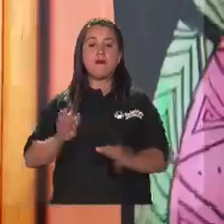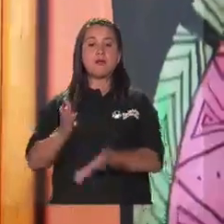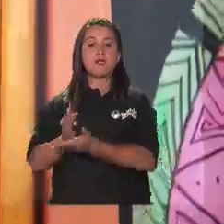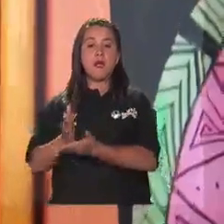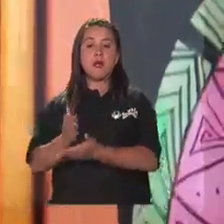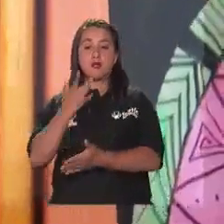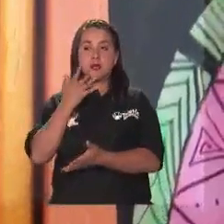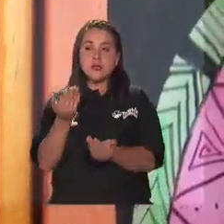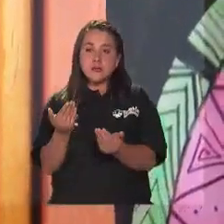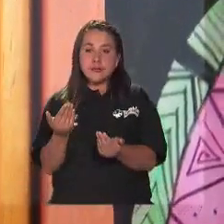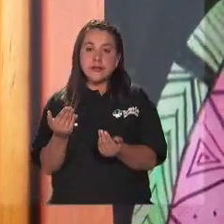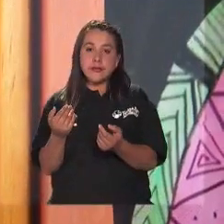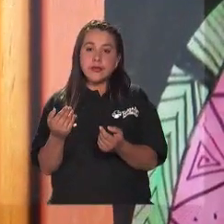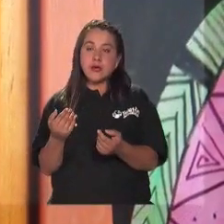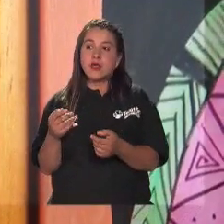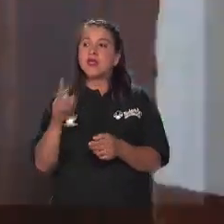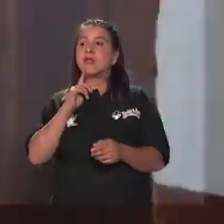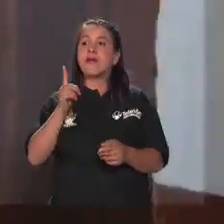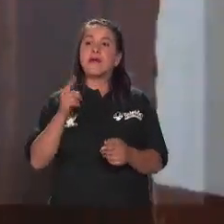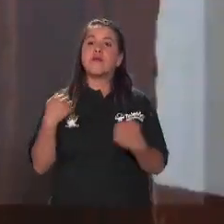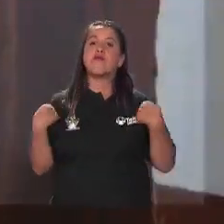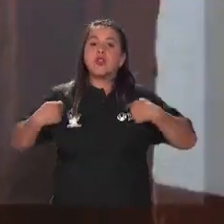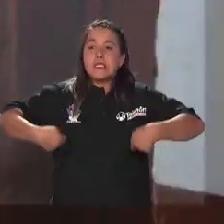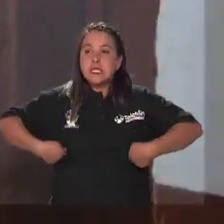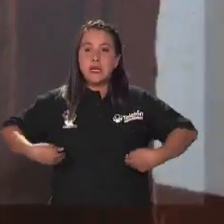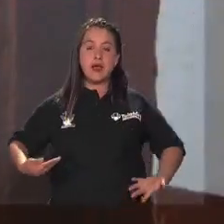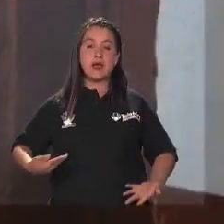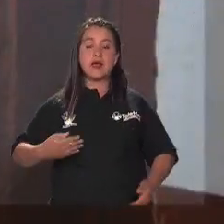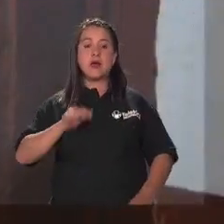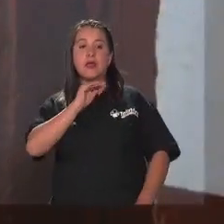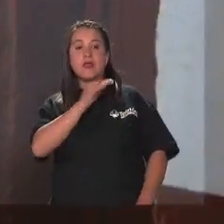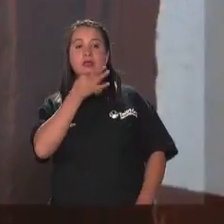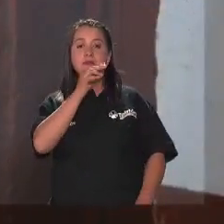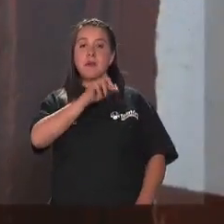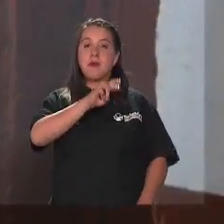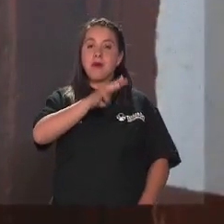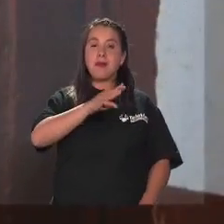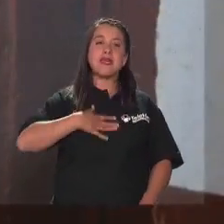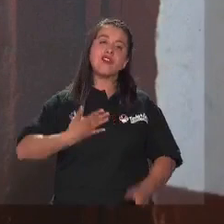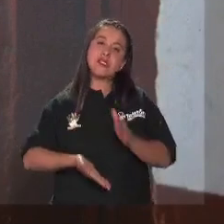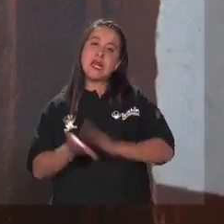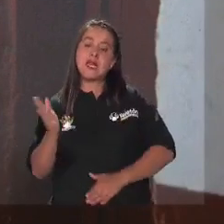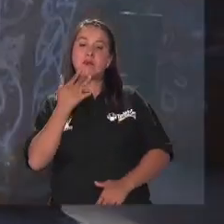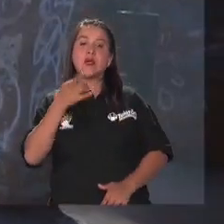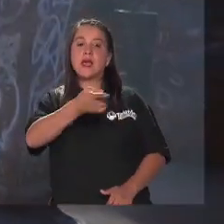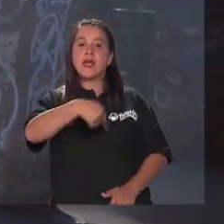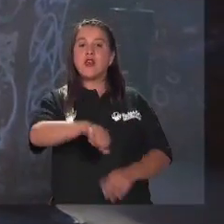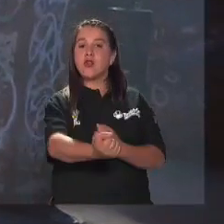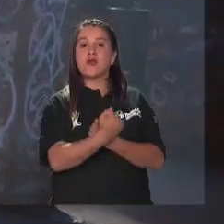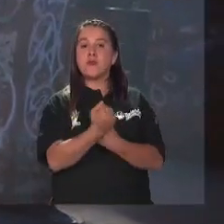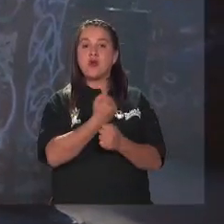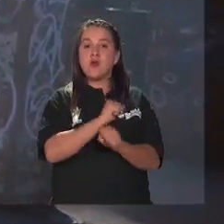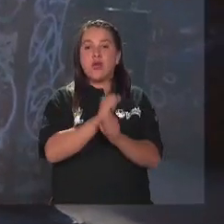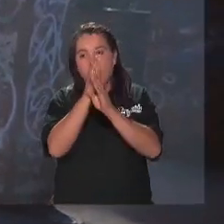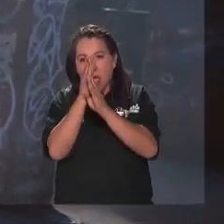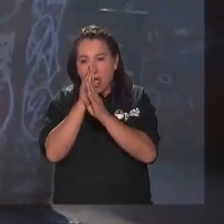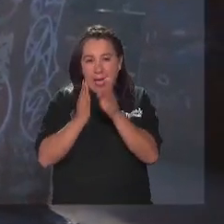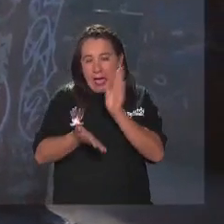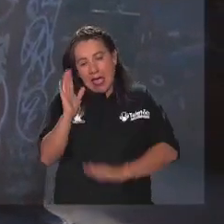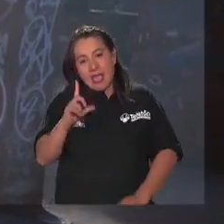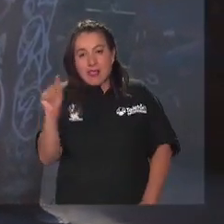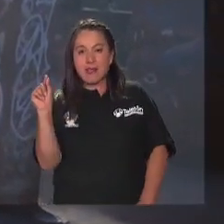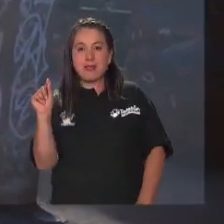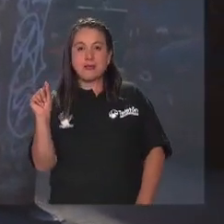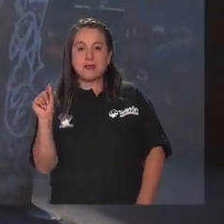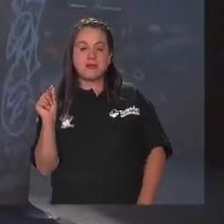porque necesito ayuda a ponerme la mochila. No podía decirle a mis papás quiero salir porque ellos me tenían que ayudar. No podía escaparme o salir yo por